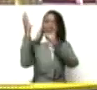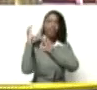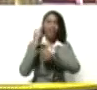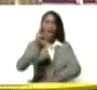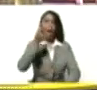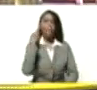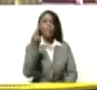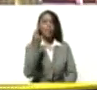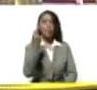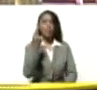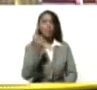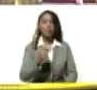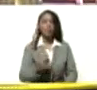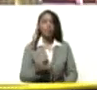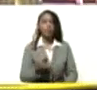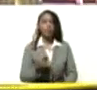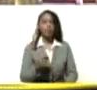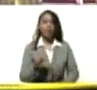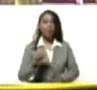jamás.